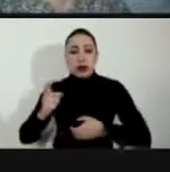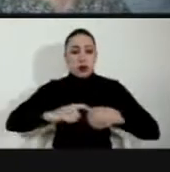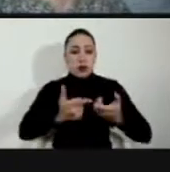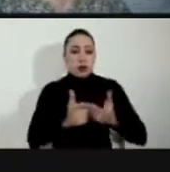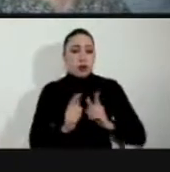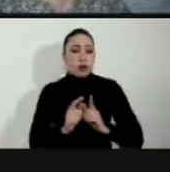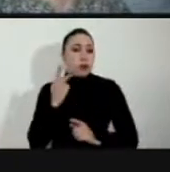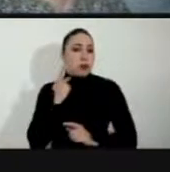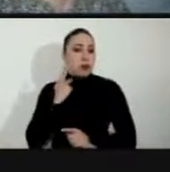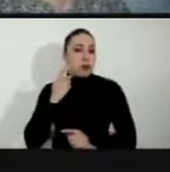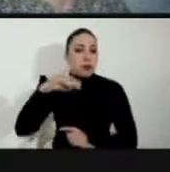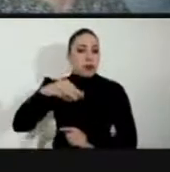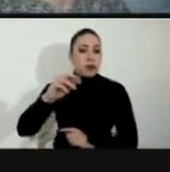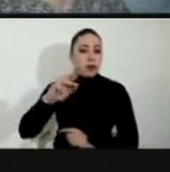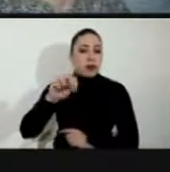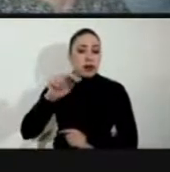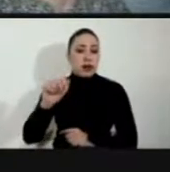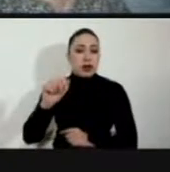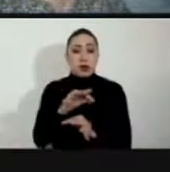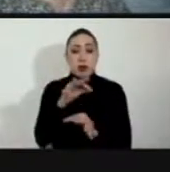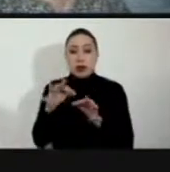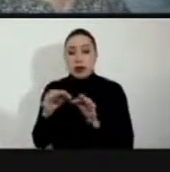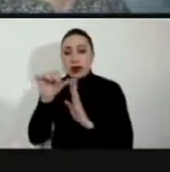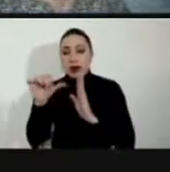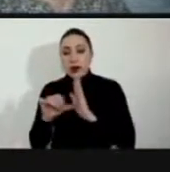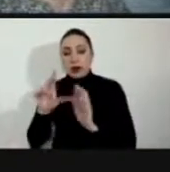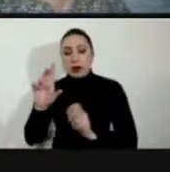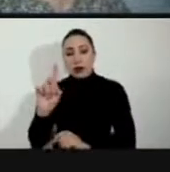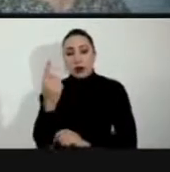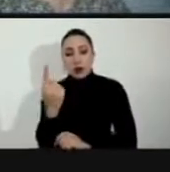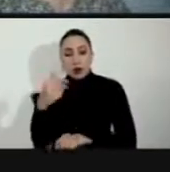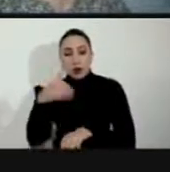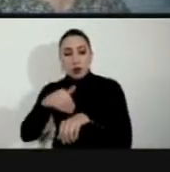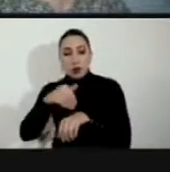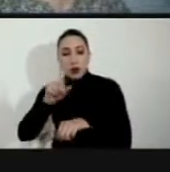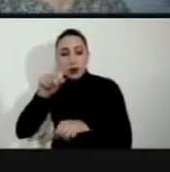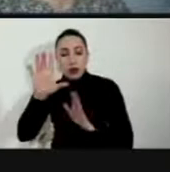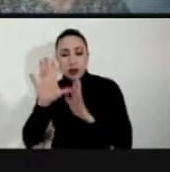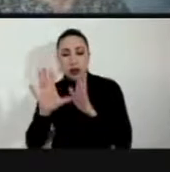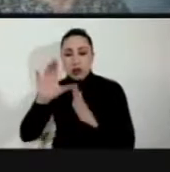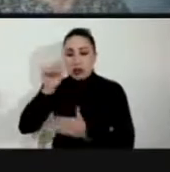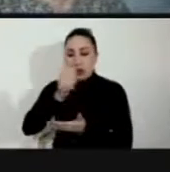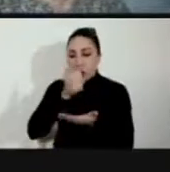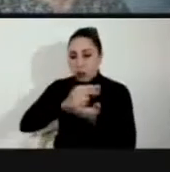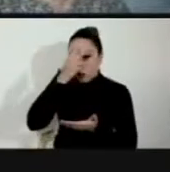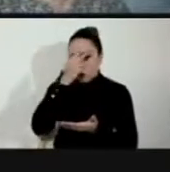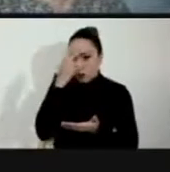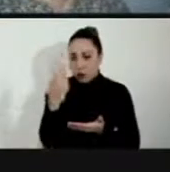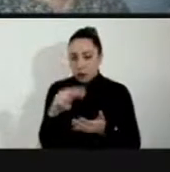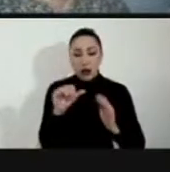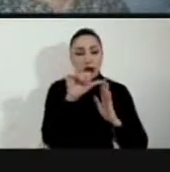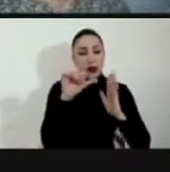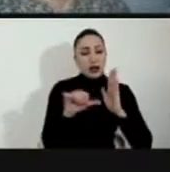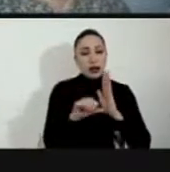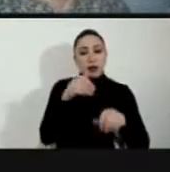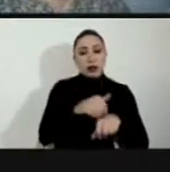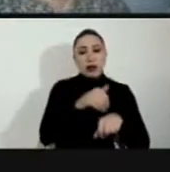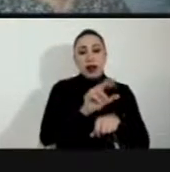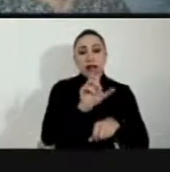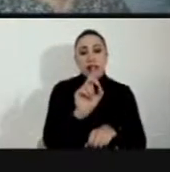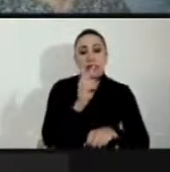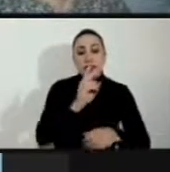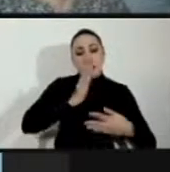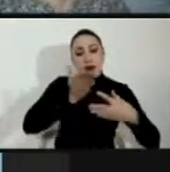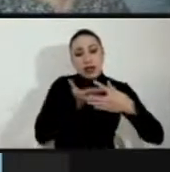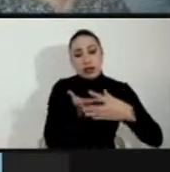artículo 31, numeral 1 de la Constitución Política de la Ciudad de México y los artículos 32 fracciones, segunda y trigésima de la